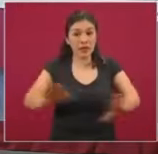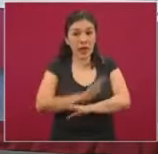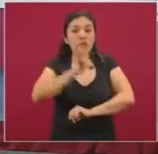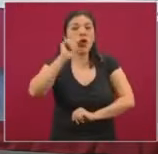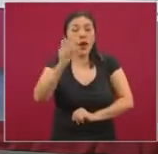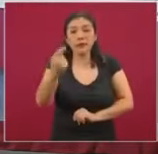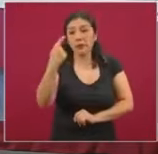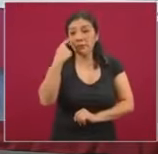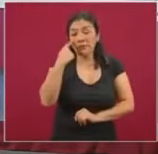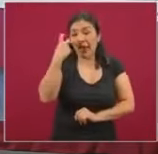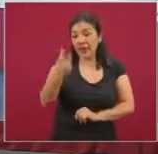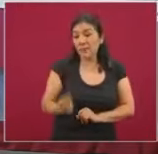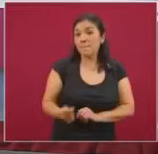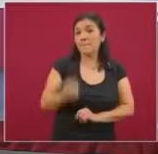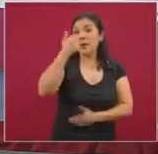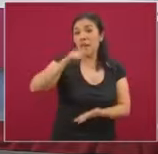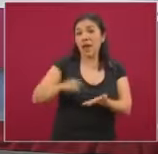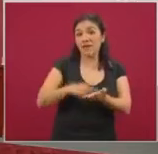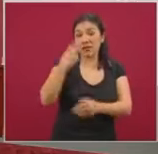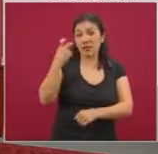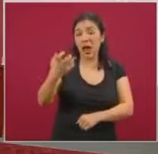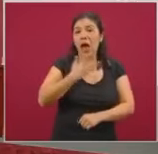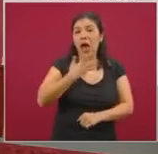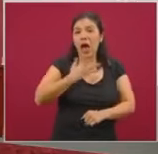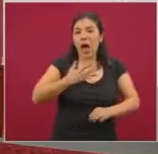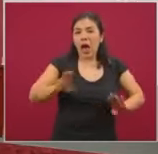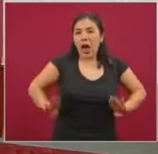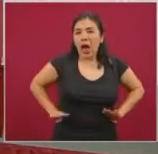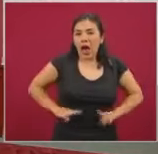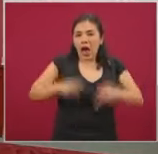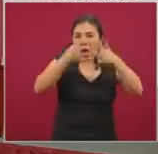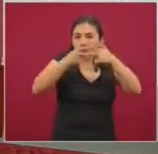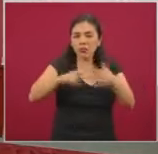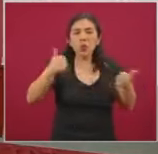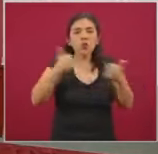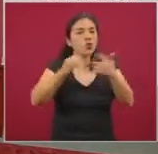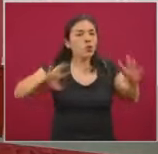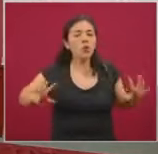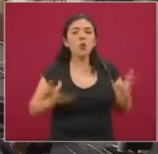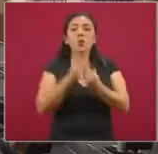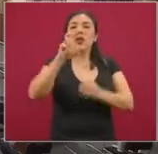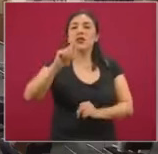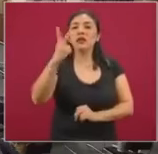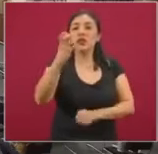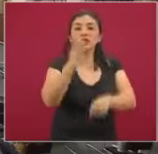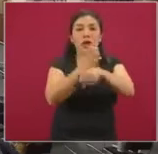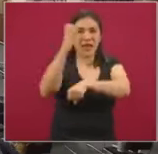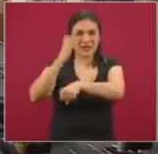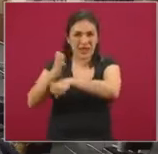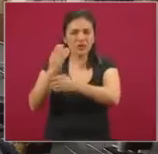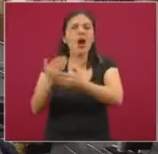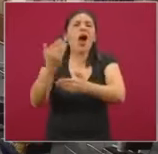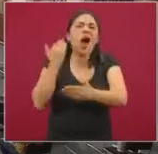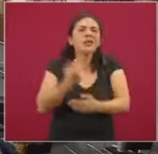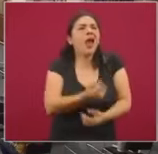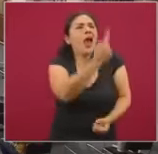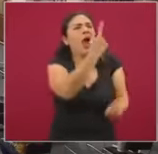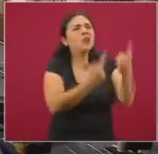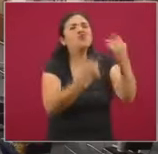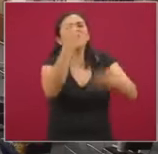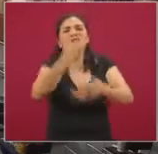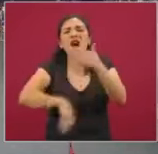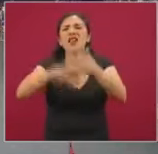es que también es el primer boletín que tiene una estimación incluyendo los 32 estados. Antes descartábamos algunas